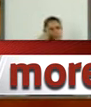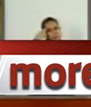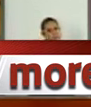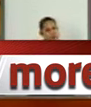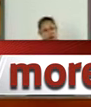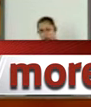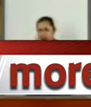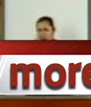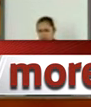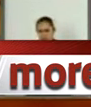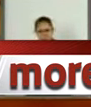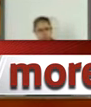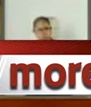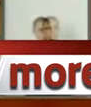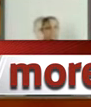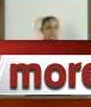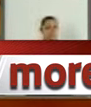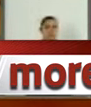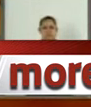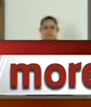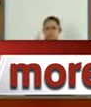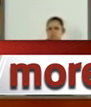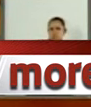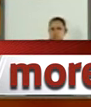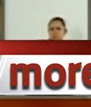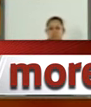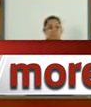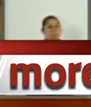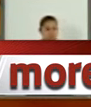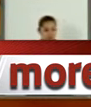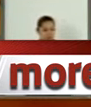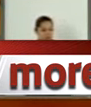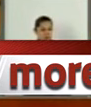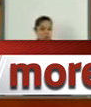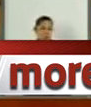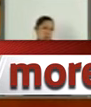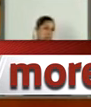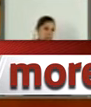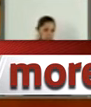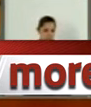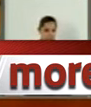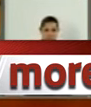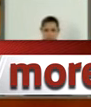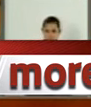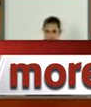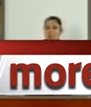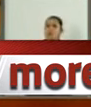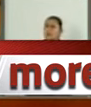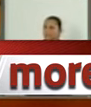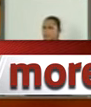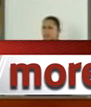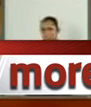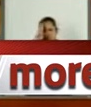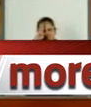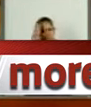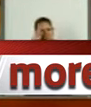fuerza en la Ciudad de México. El partido en el poder en esta ciudad ha caído en el exceso.